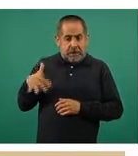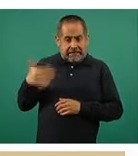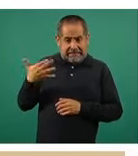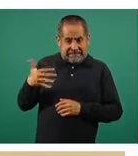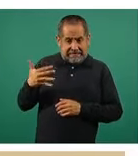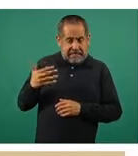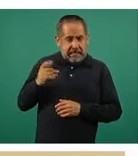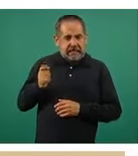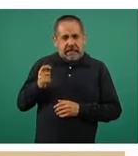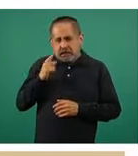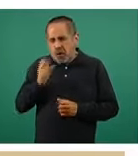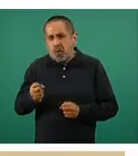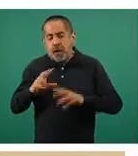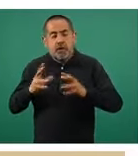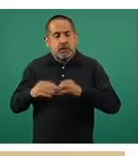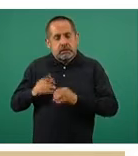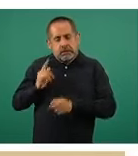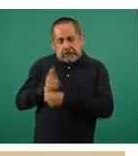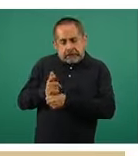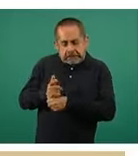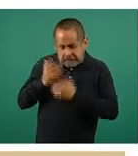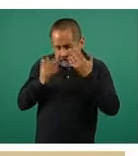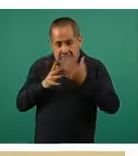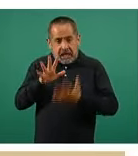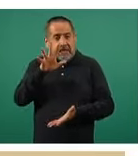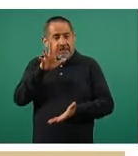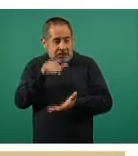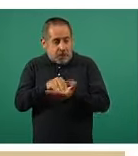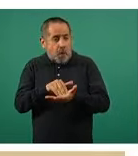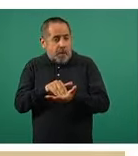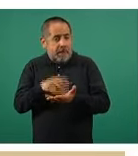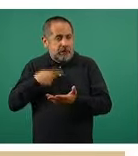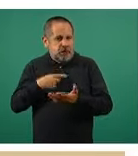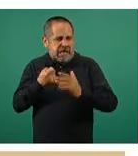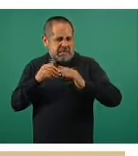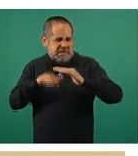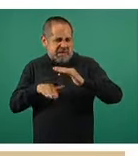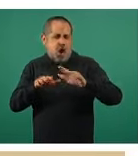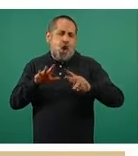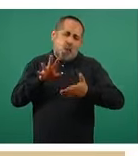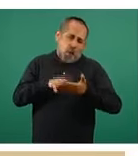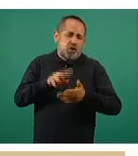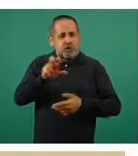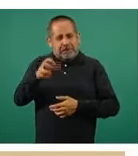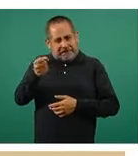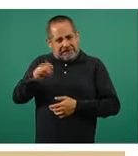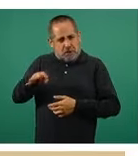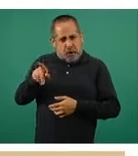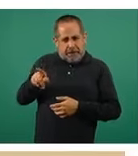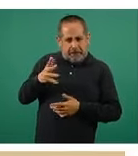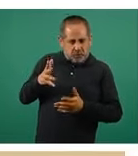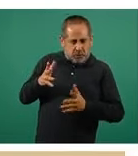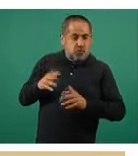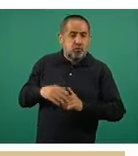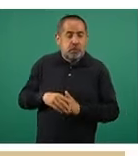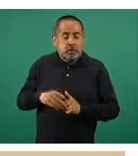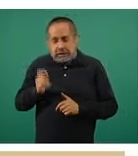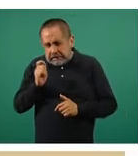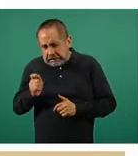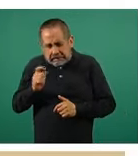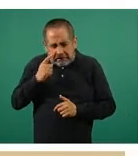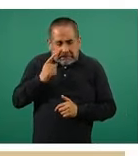podemos identificar cómo hemos estudiado a casi 5,000 personas migrantes, 4,869, de las cuales hemos